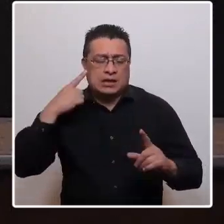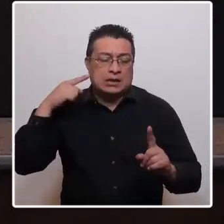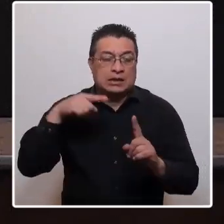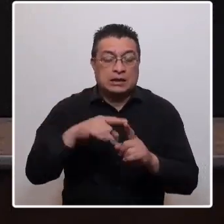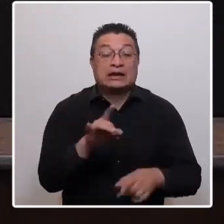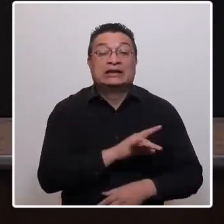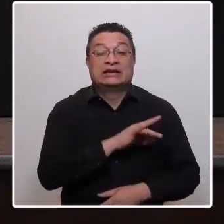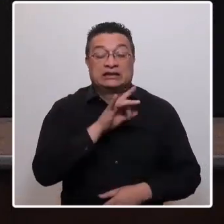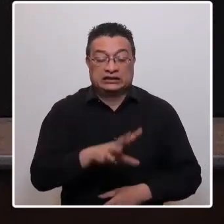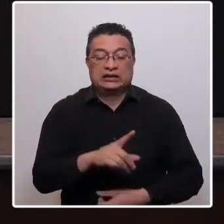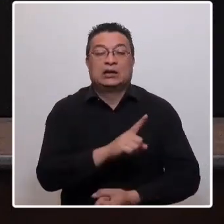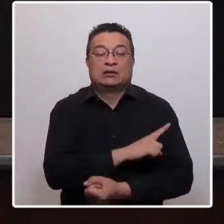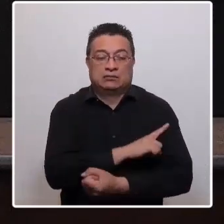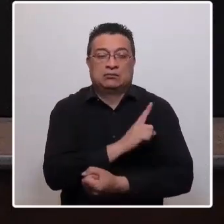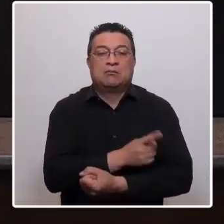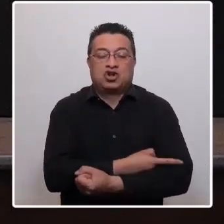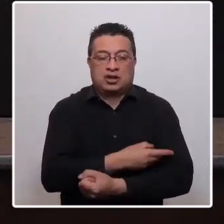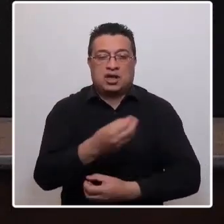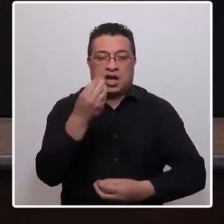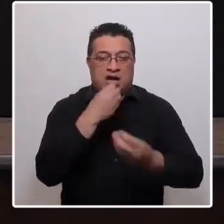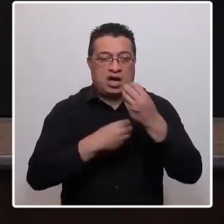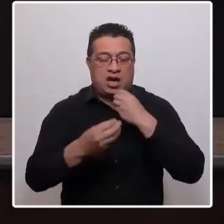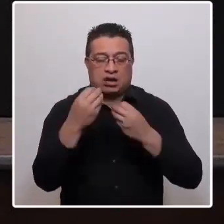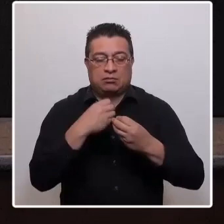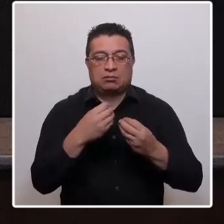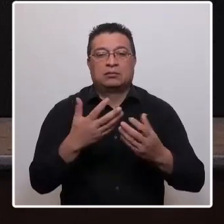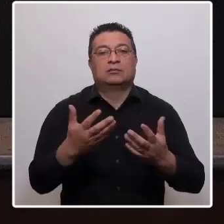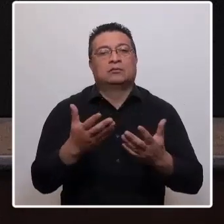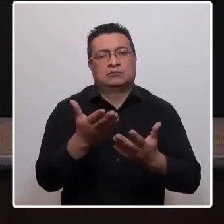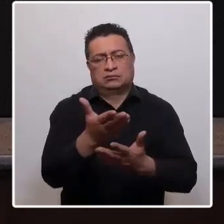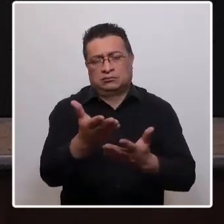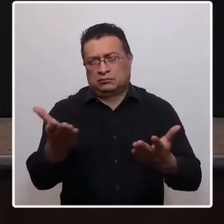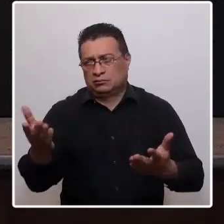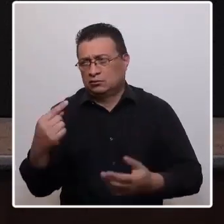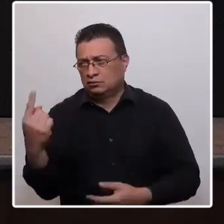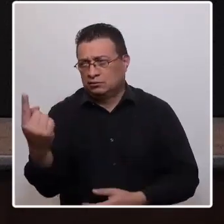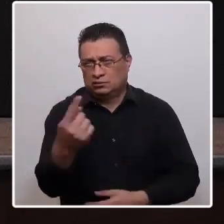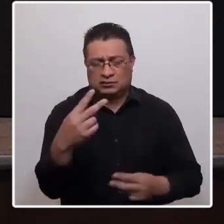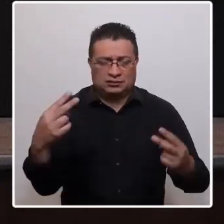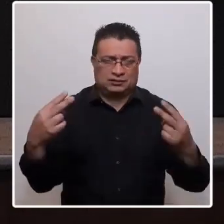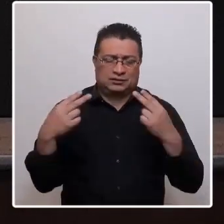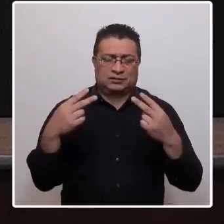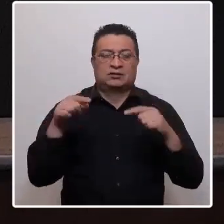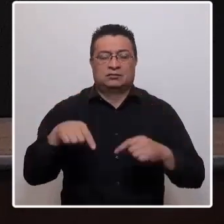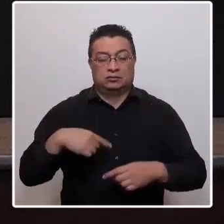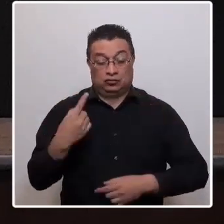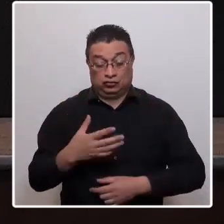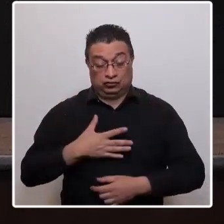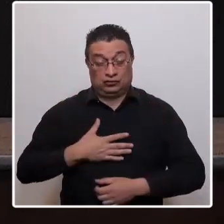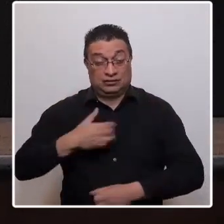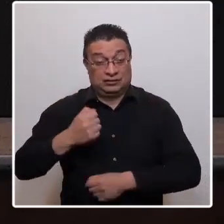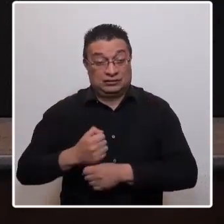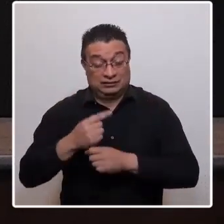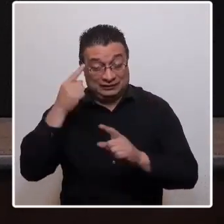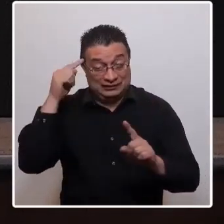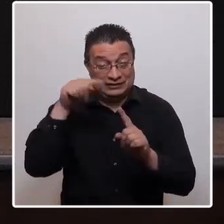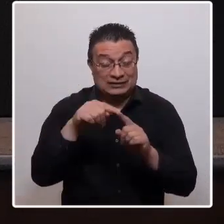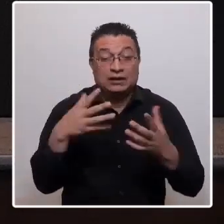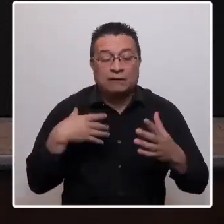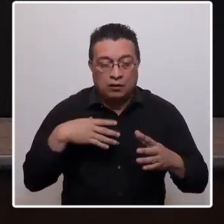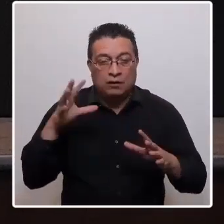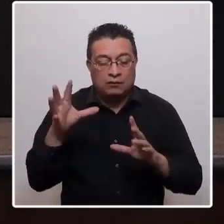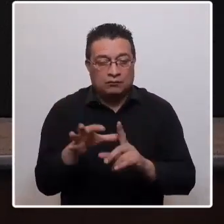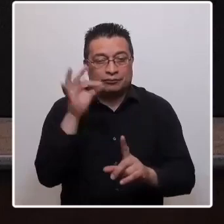Chile, potencia alimentaria. Señoras y señores convencionales, nuestra misión es buscar y encontrar el